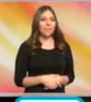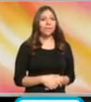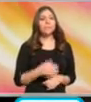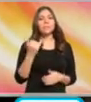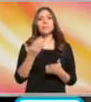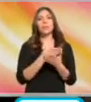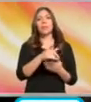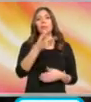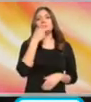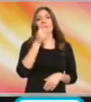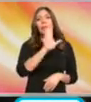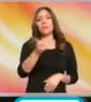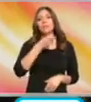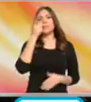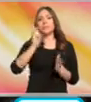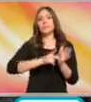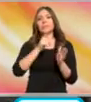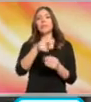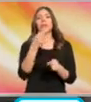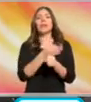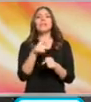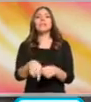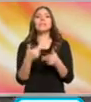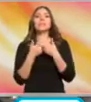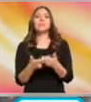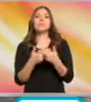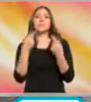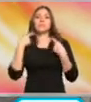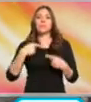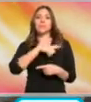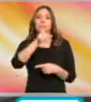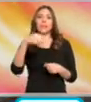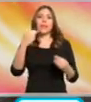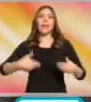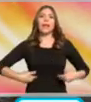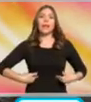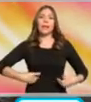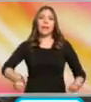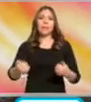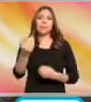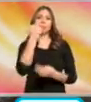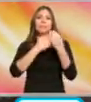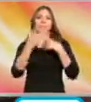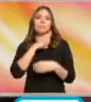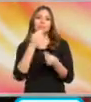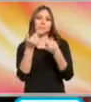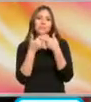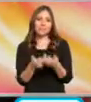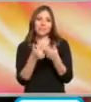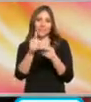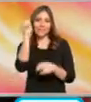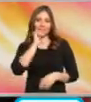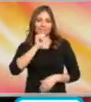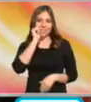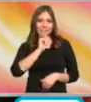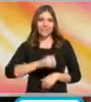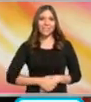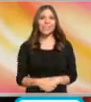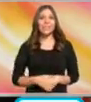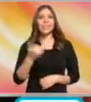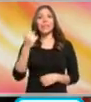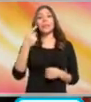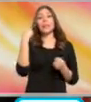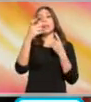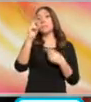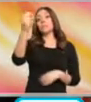aparte aquí yo se los he dicho, lo que sobran son bocas. Claro. Aquí, y Sí. hambre es lo que sobra aquí. Además, aquí sí. que bueno, yo no